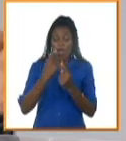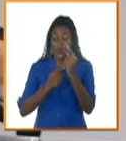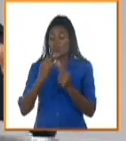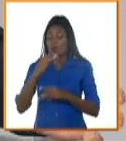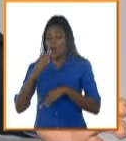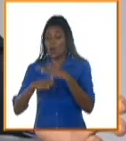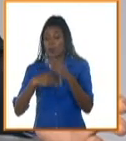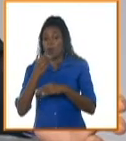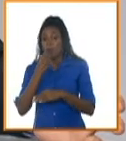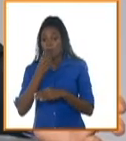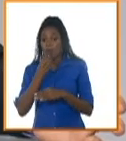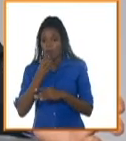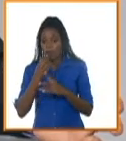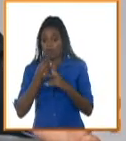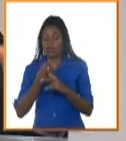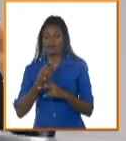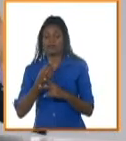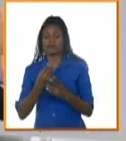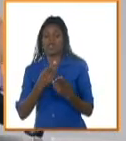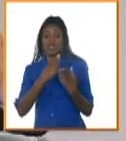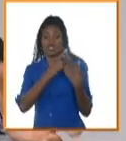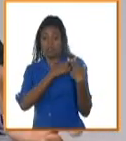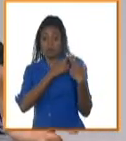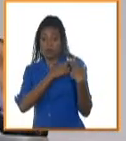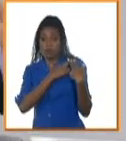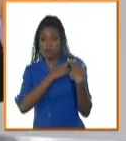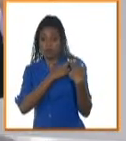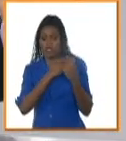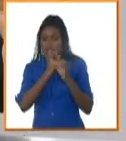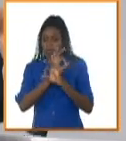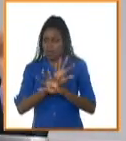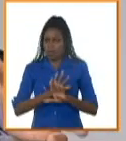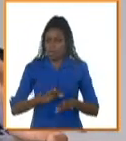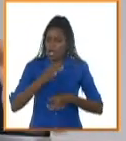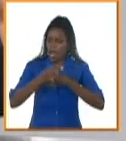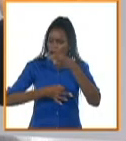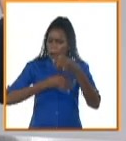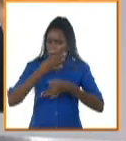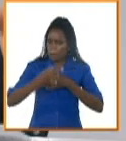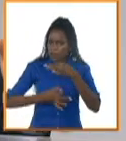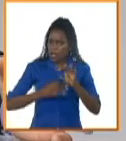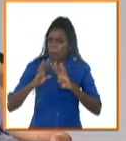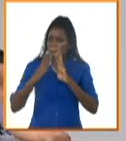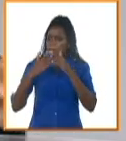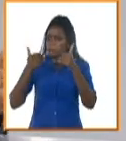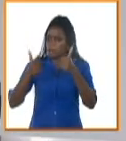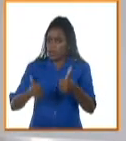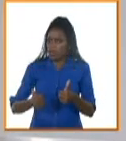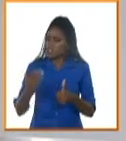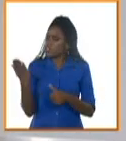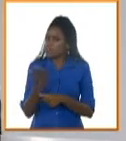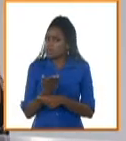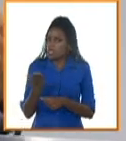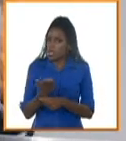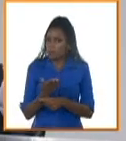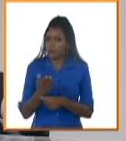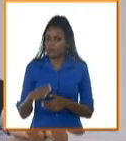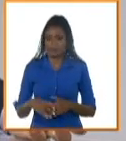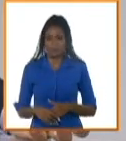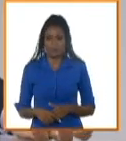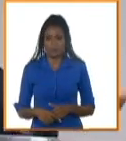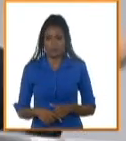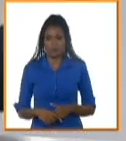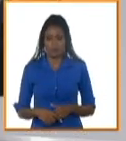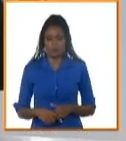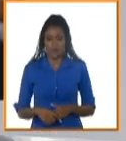y poder depurar responsabilidades con transparencia con rigor con prontitud hemos venido